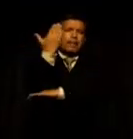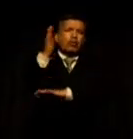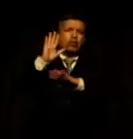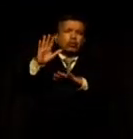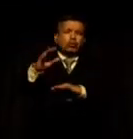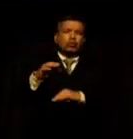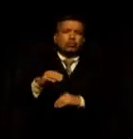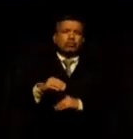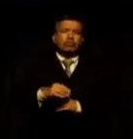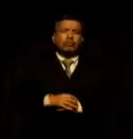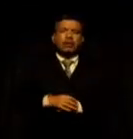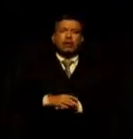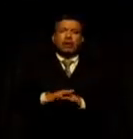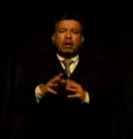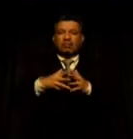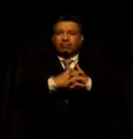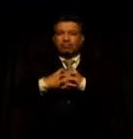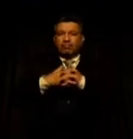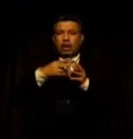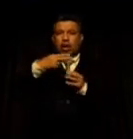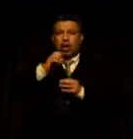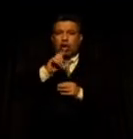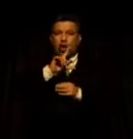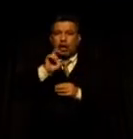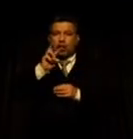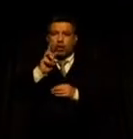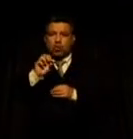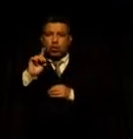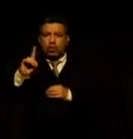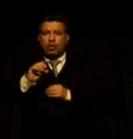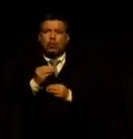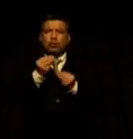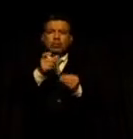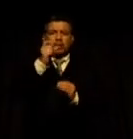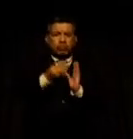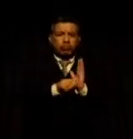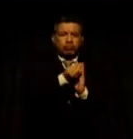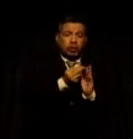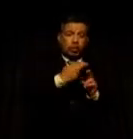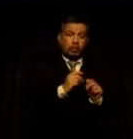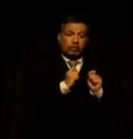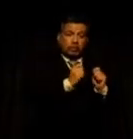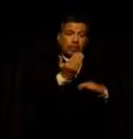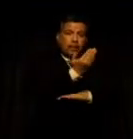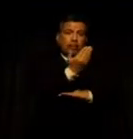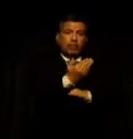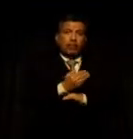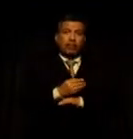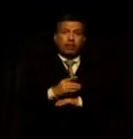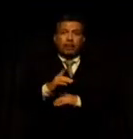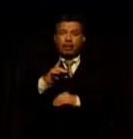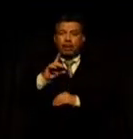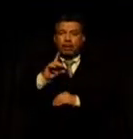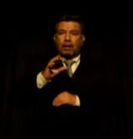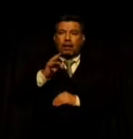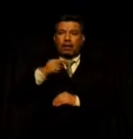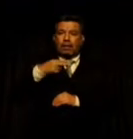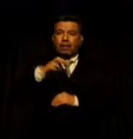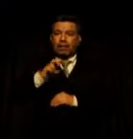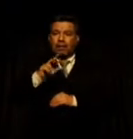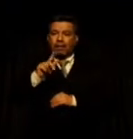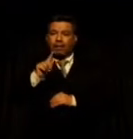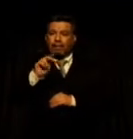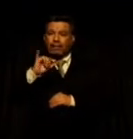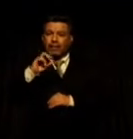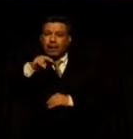hollywood ha sido acuñada por muchos emprendedores que la película se llama the field of dreams y